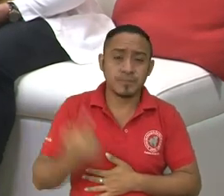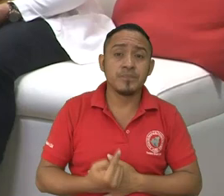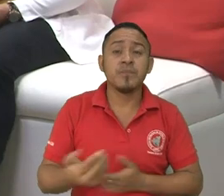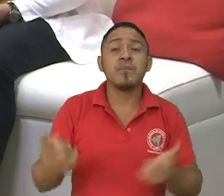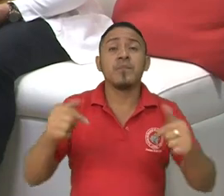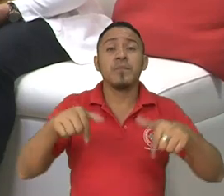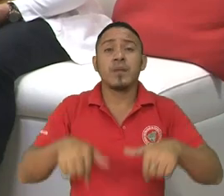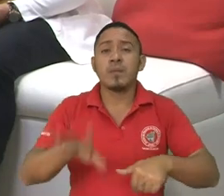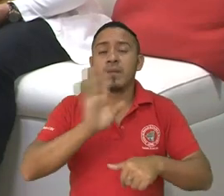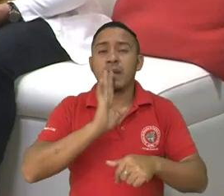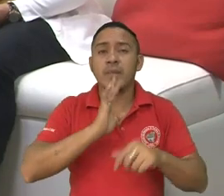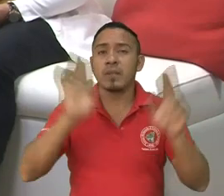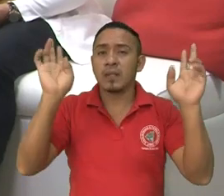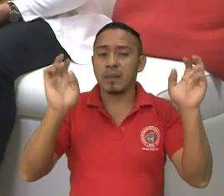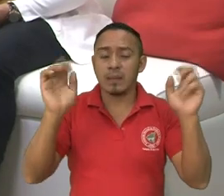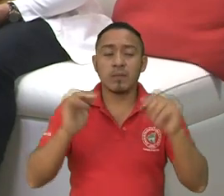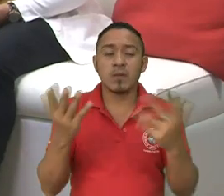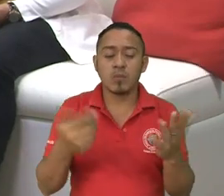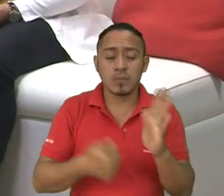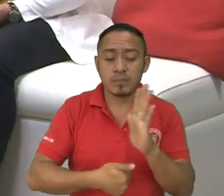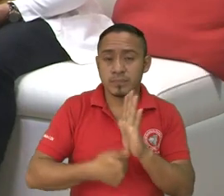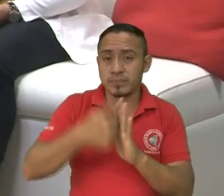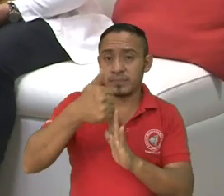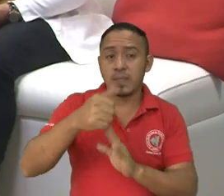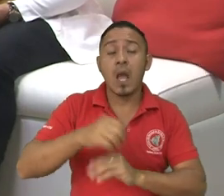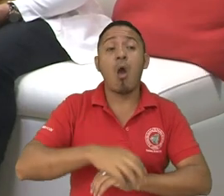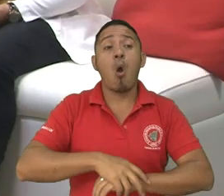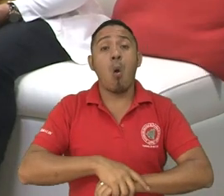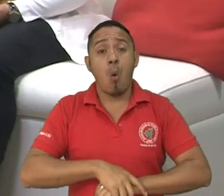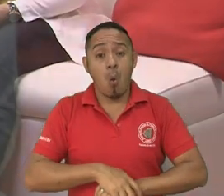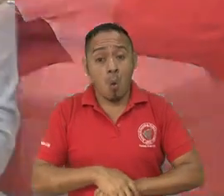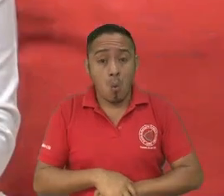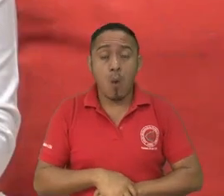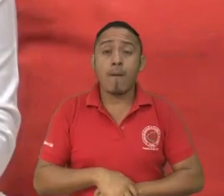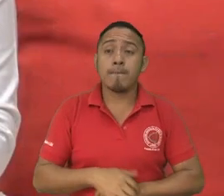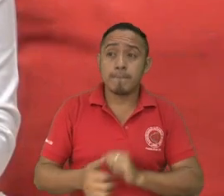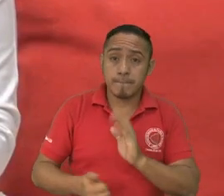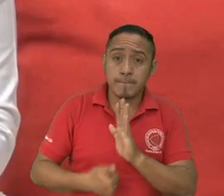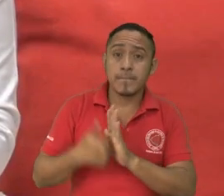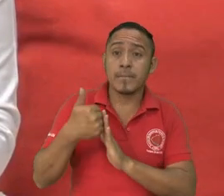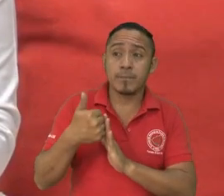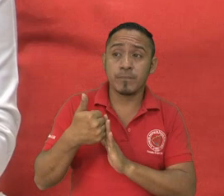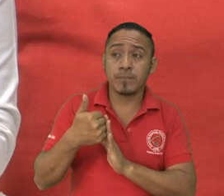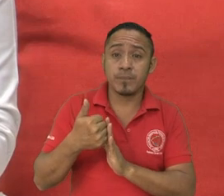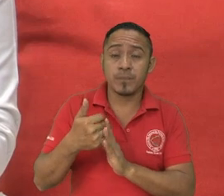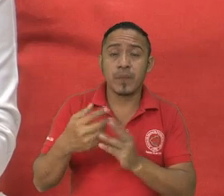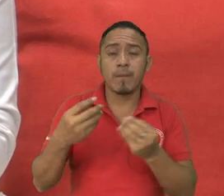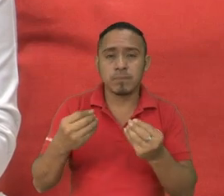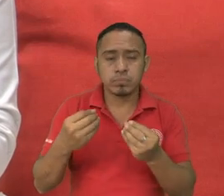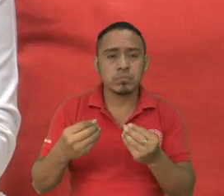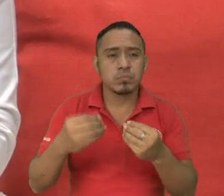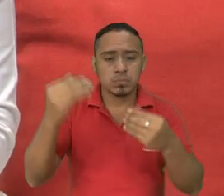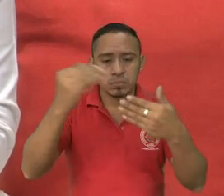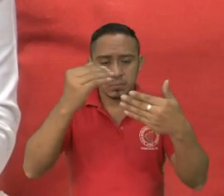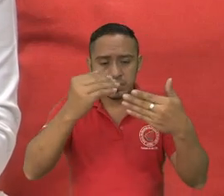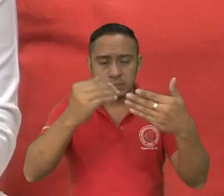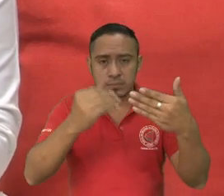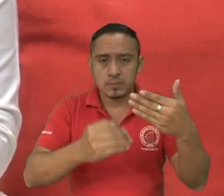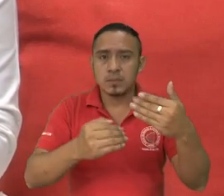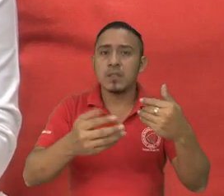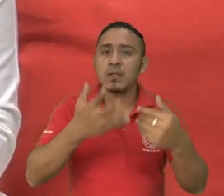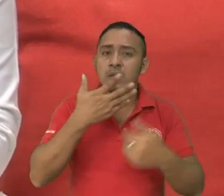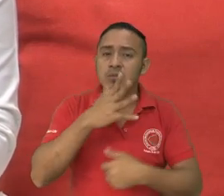dice, ¿de qué vas a hablar? Bueno, de la autoestima. Entonces me dice, la autoestima le ha bajado mucho, me dice, a